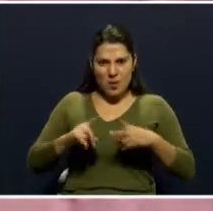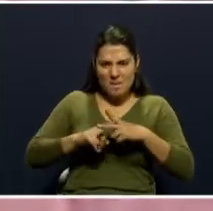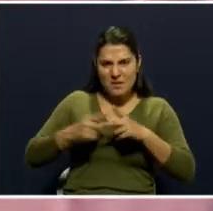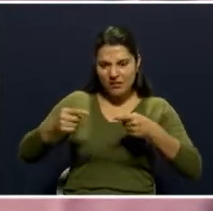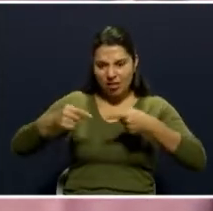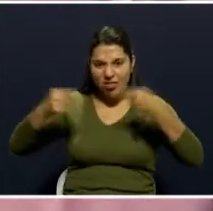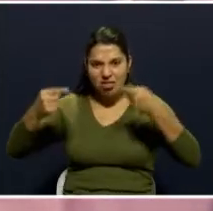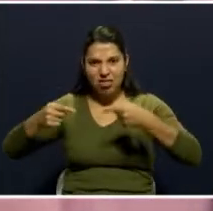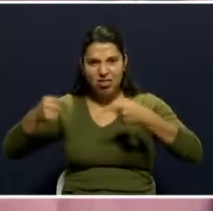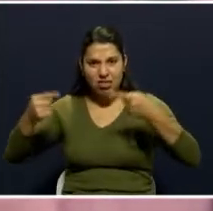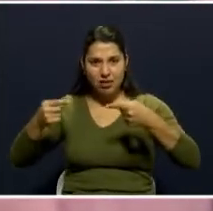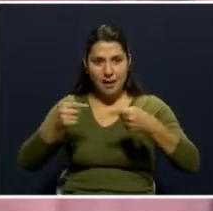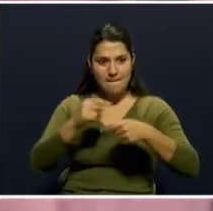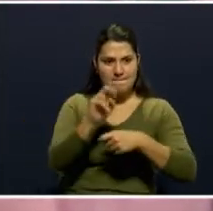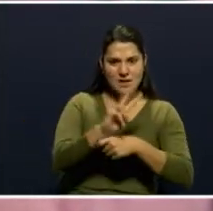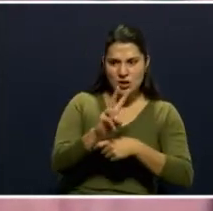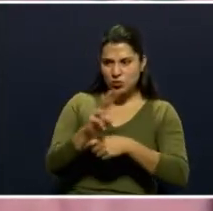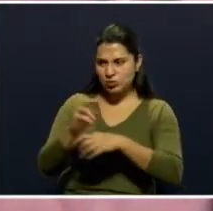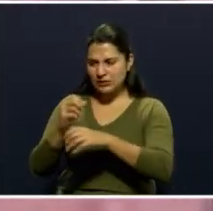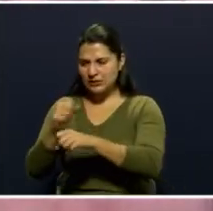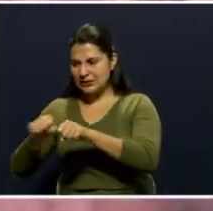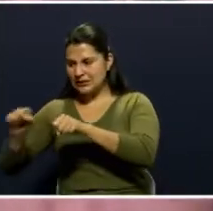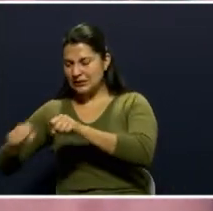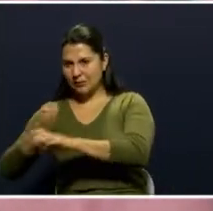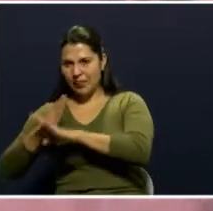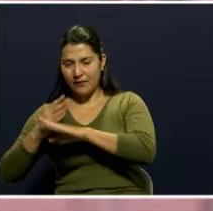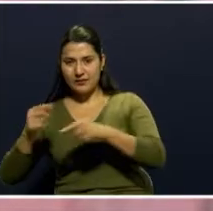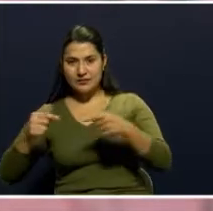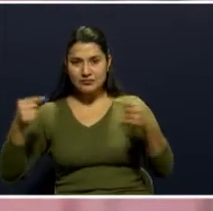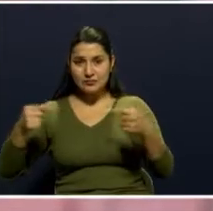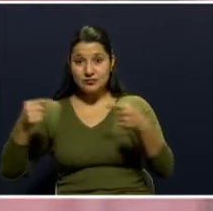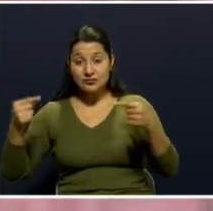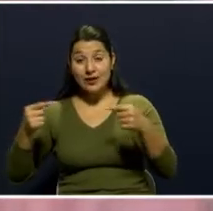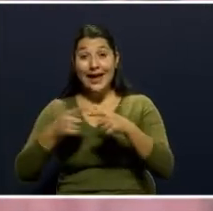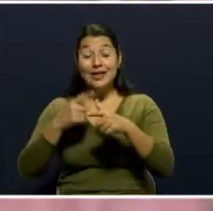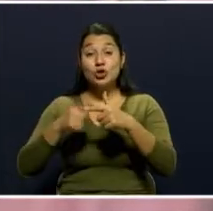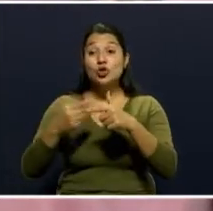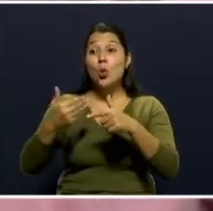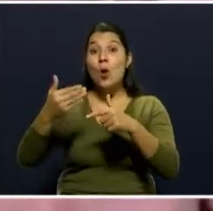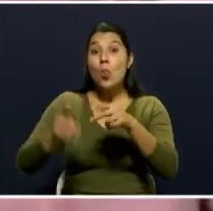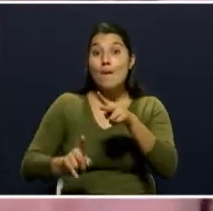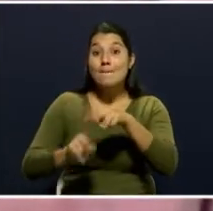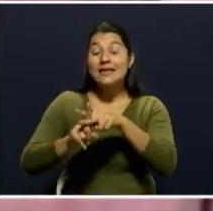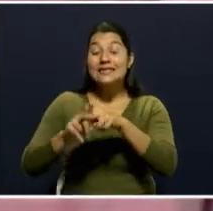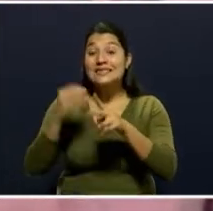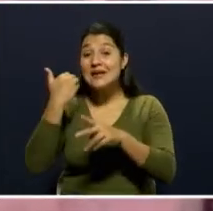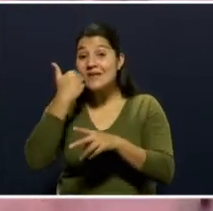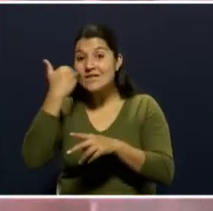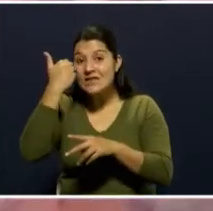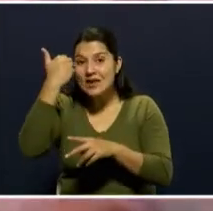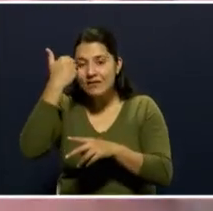mismo y la del sistema inmunitario. Entonces, la fiebre es una respuesta inmunitaria principalmente.